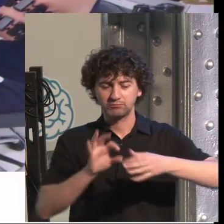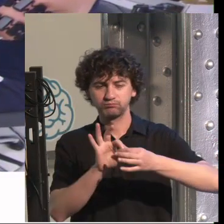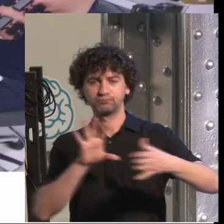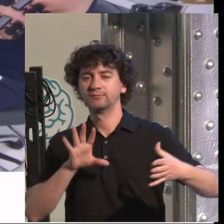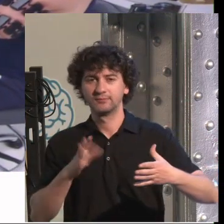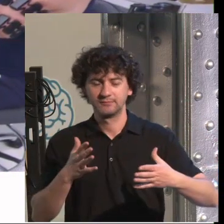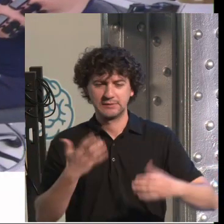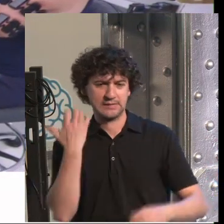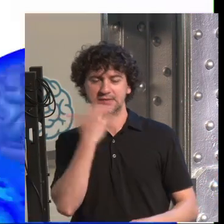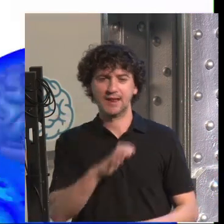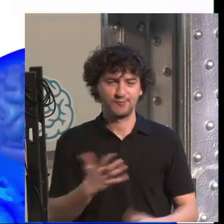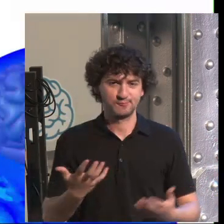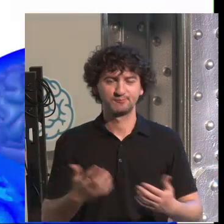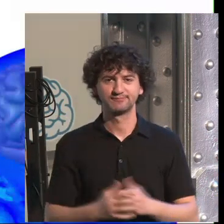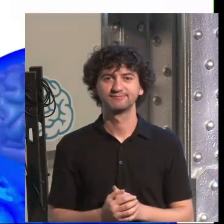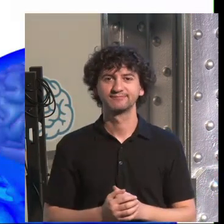podemos hacer ninguno de nosotros.